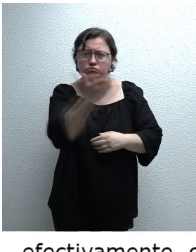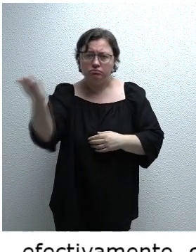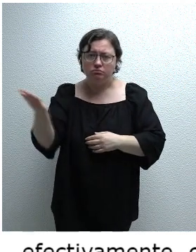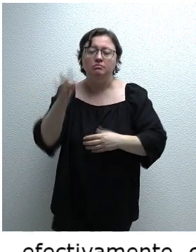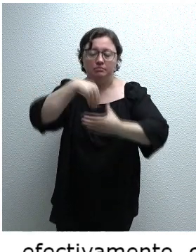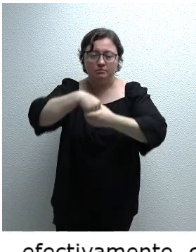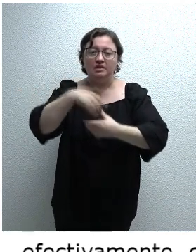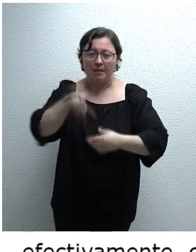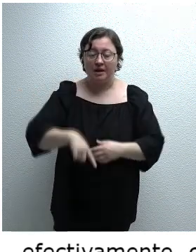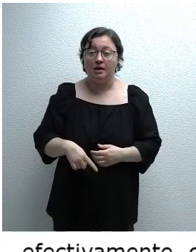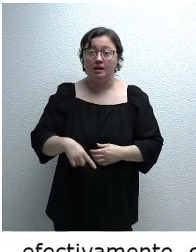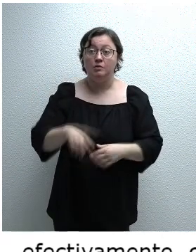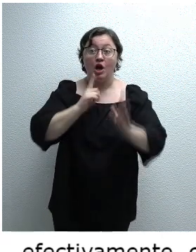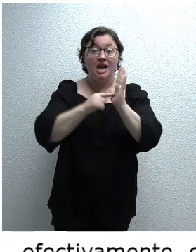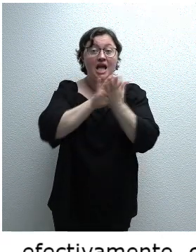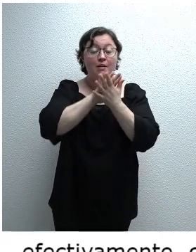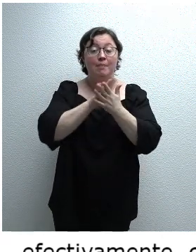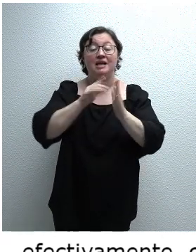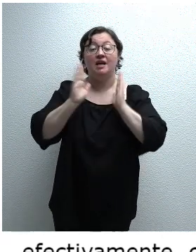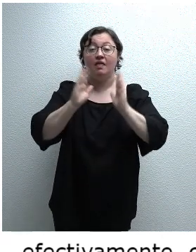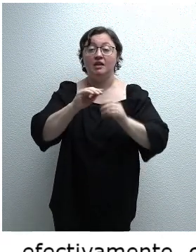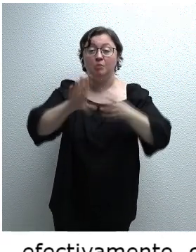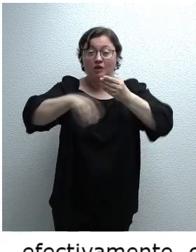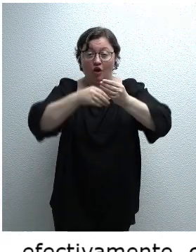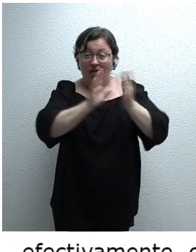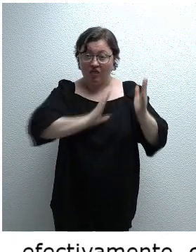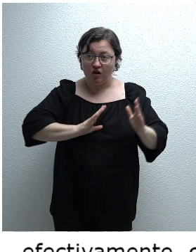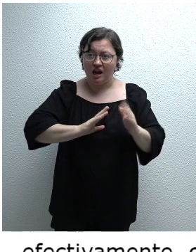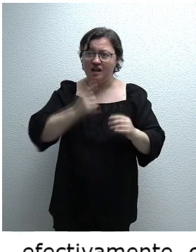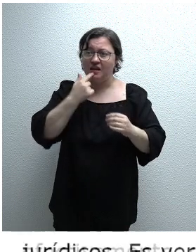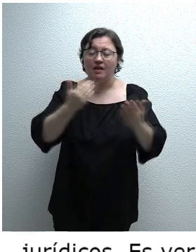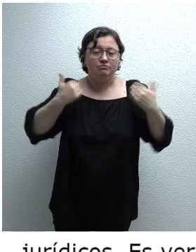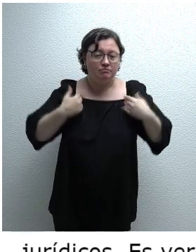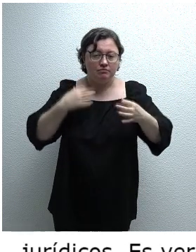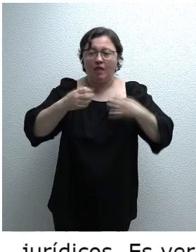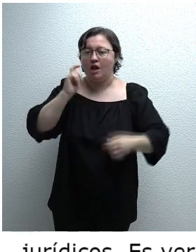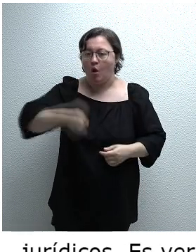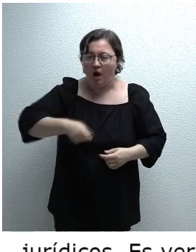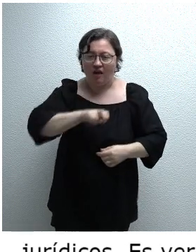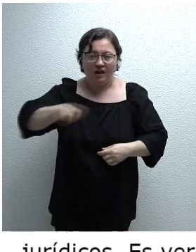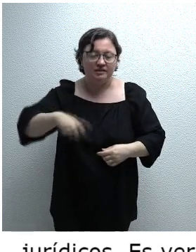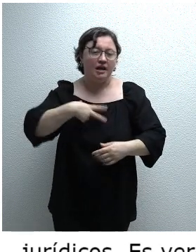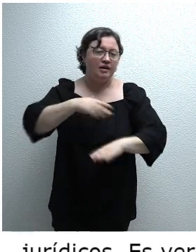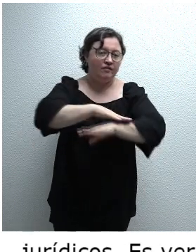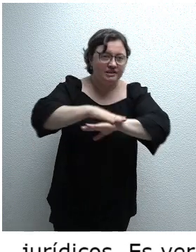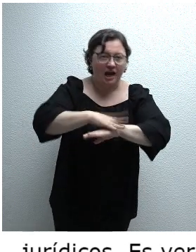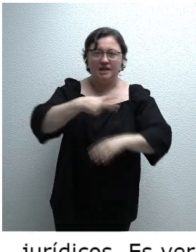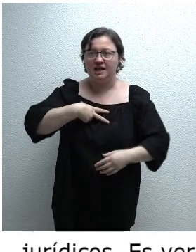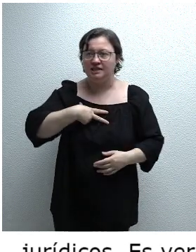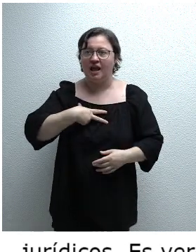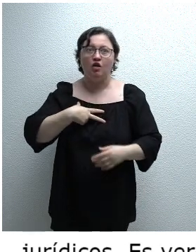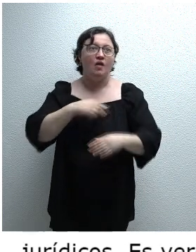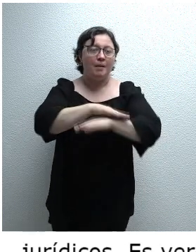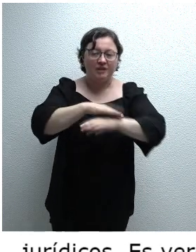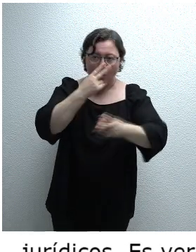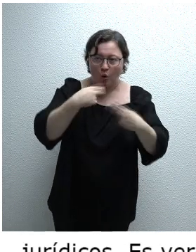la ley, la disposición adicional, habla de todos los operadores jurídicos, nos cita a todos. Magistrados, jueces, fiscales, letrados de la